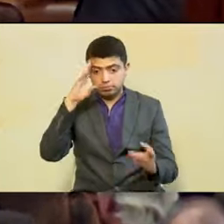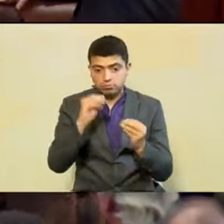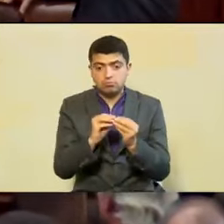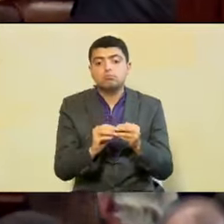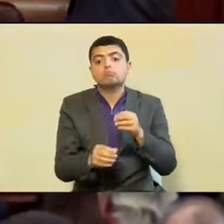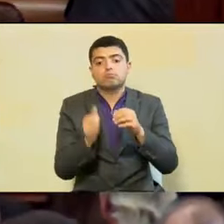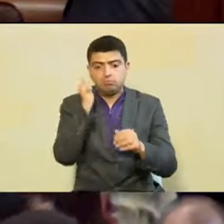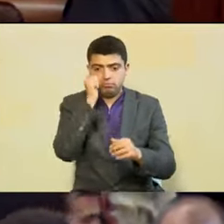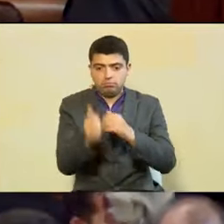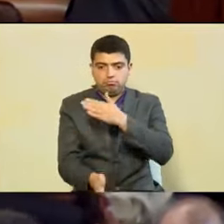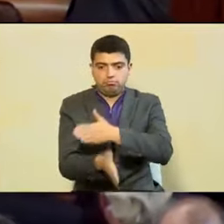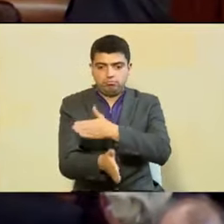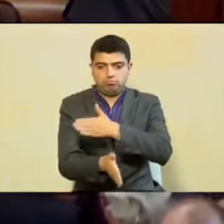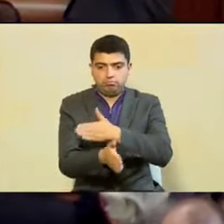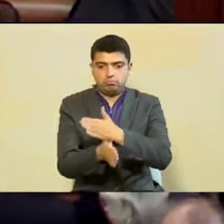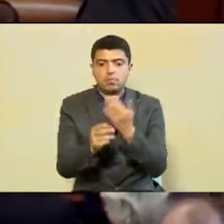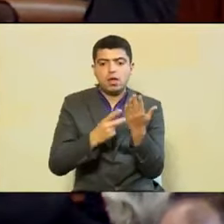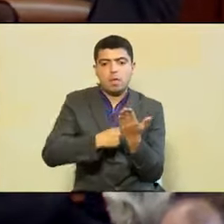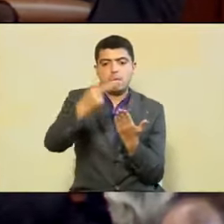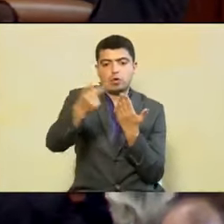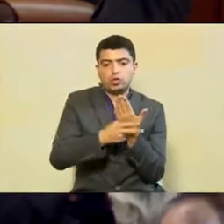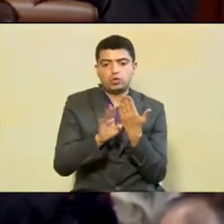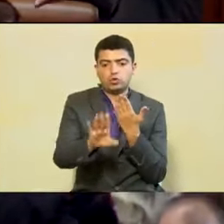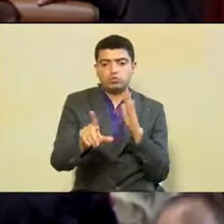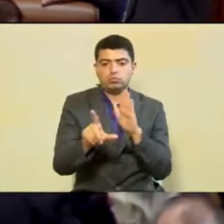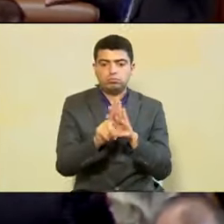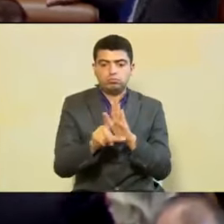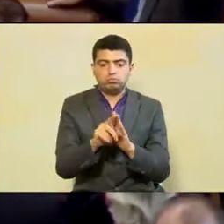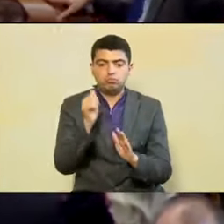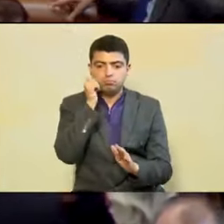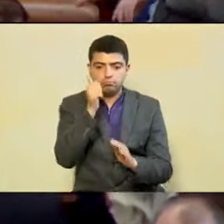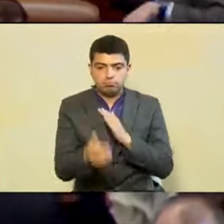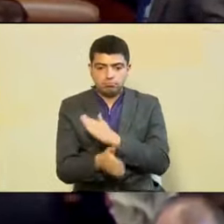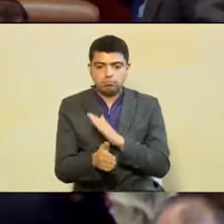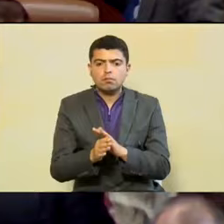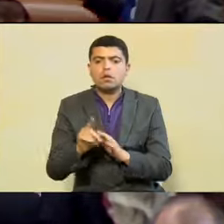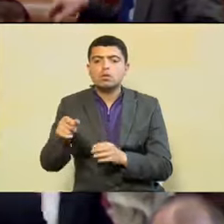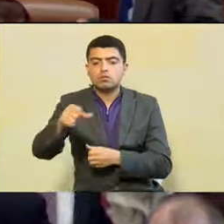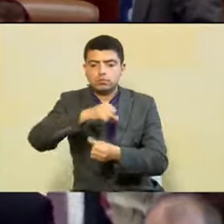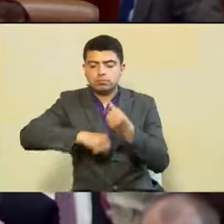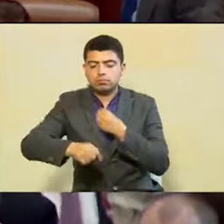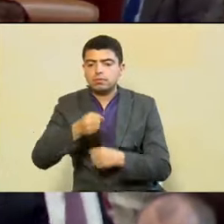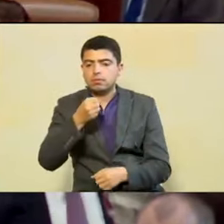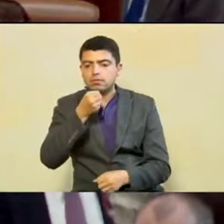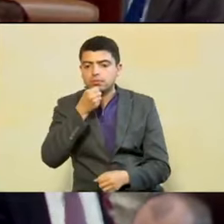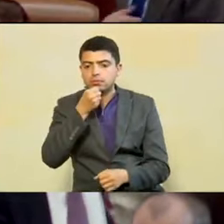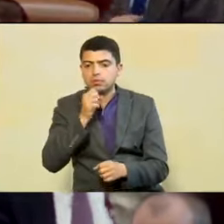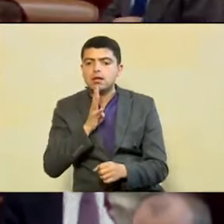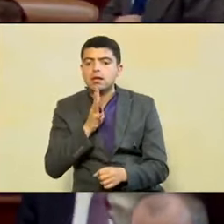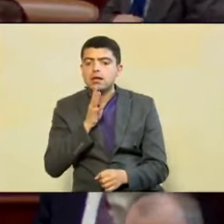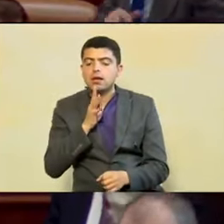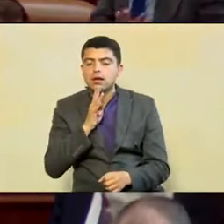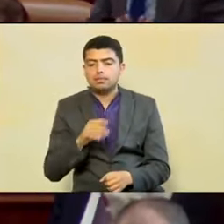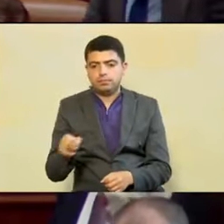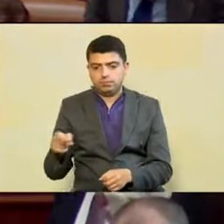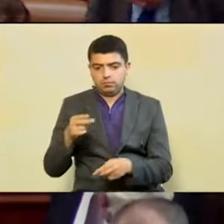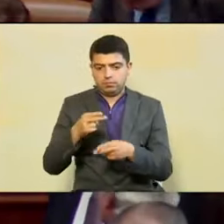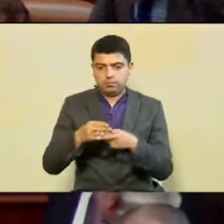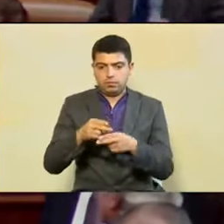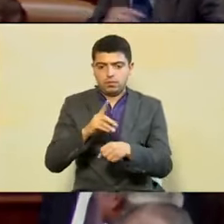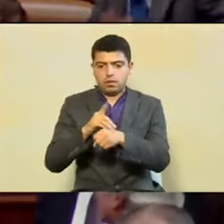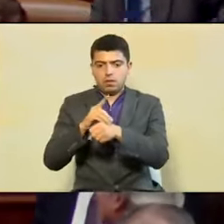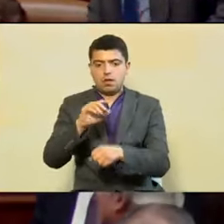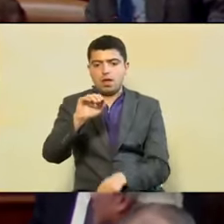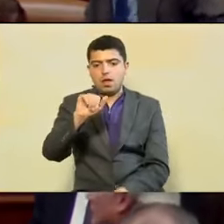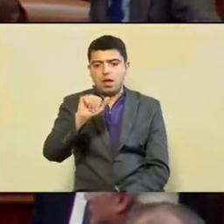continuar con estos proyectos de ley tiene el uso de la palabra la doctora Ángela María Robledo para